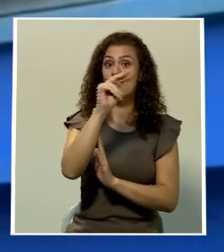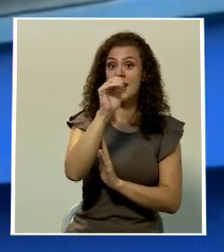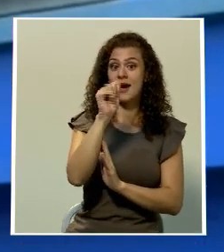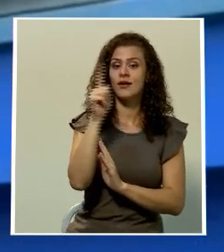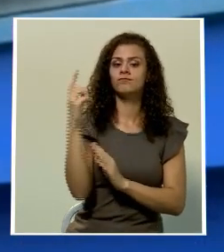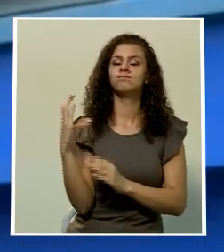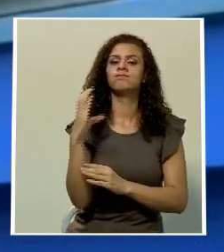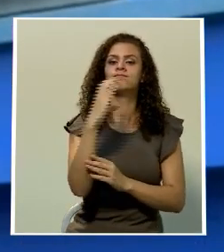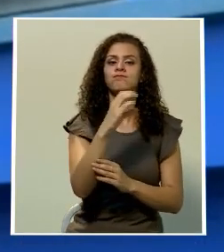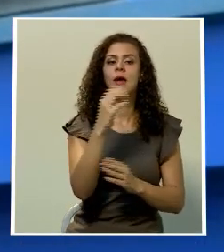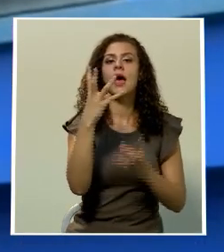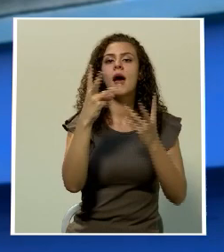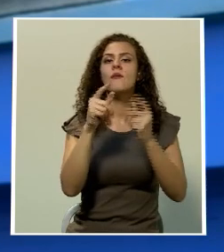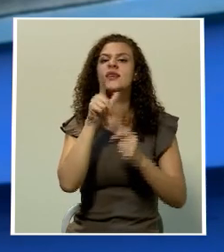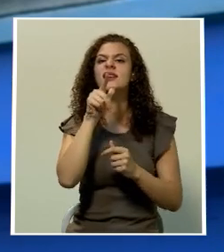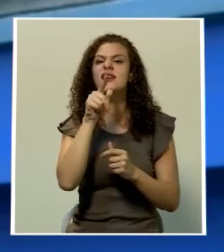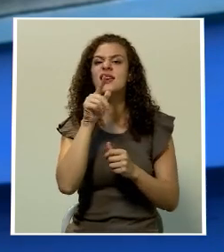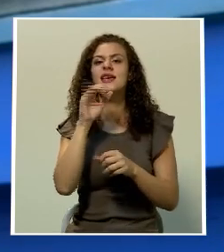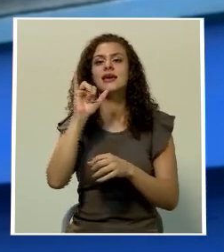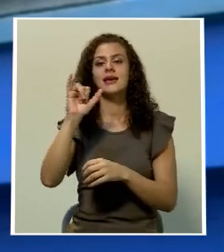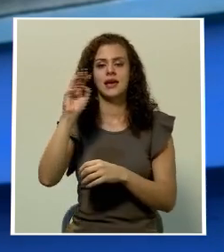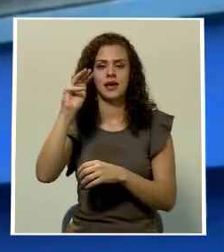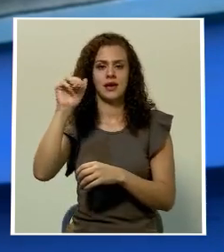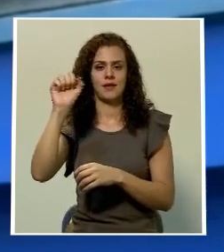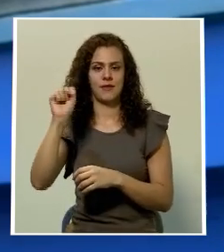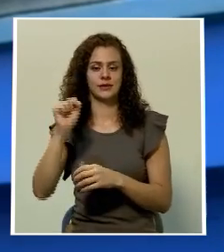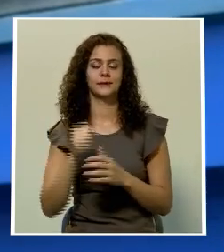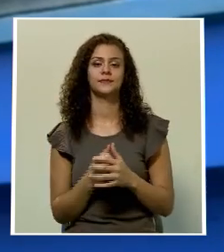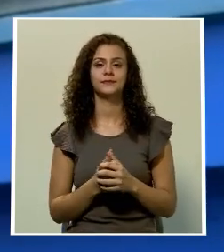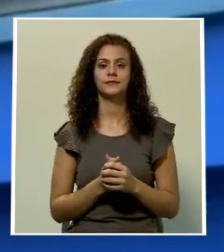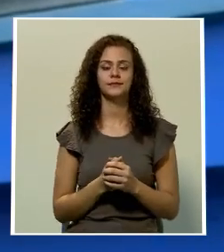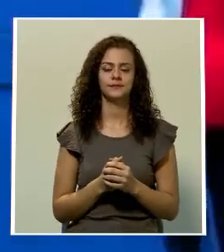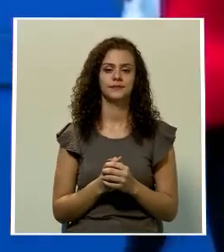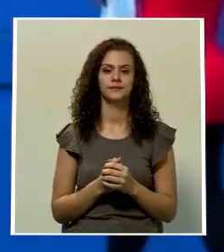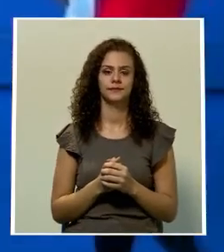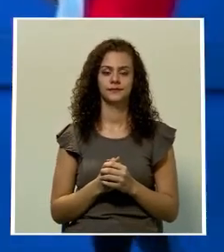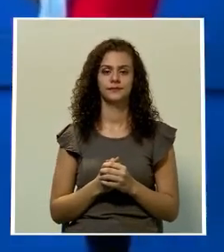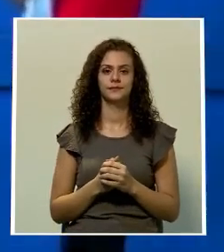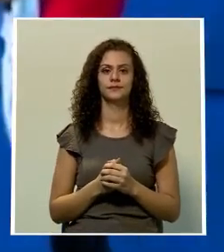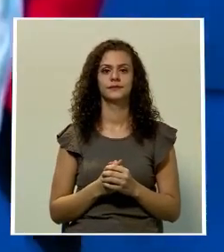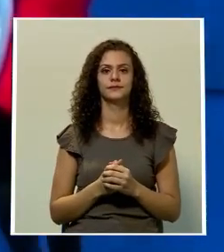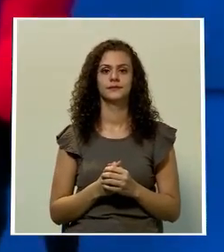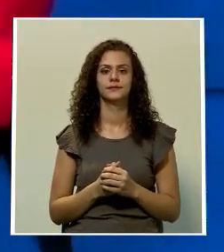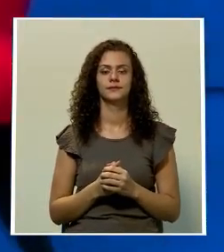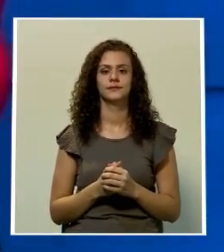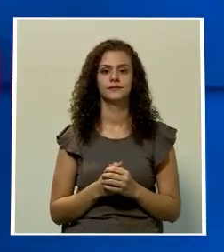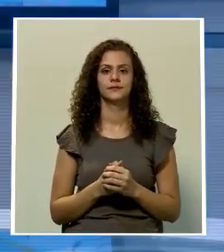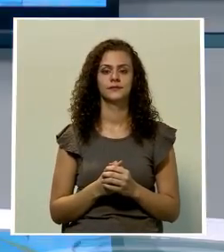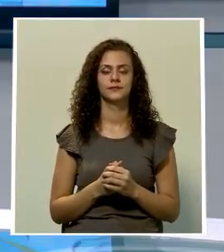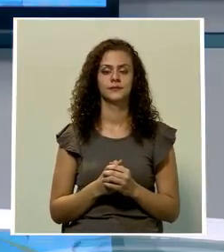cuyos subsidios serán administrados por el Instituto Mixto de Ayuda Social.